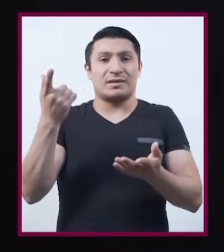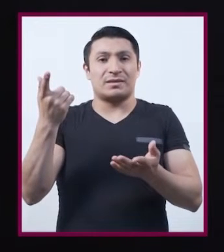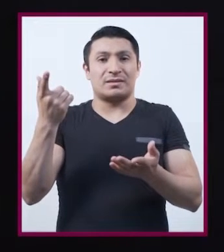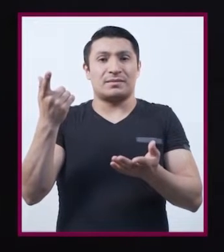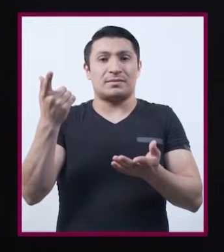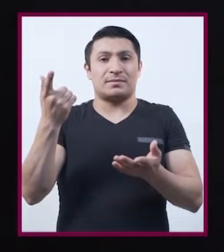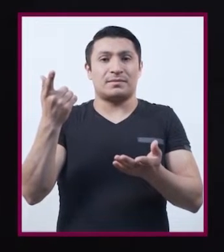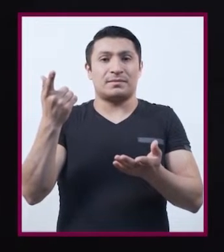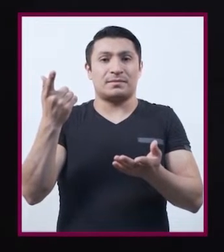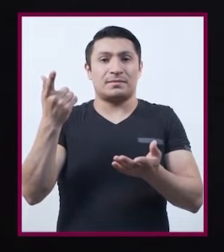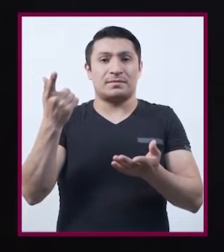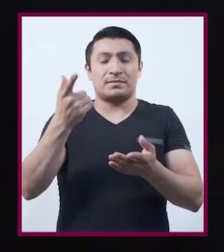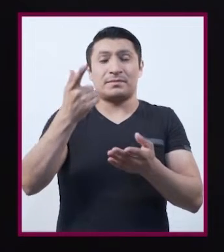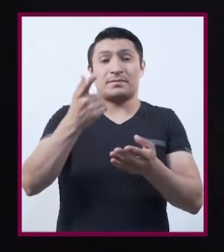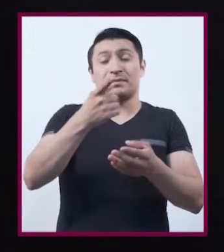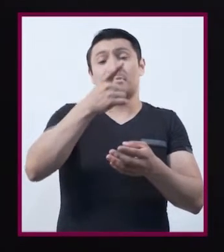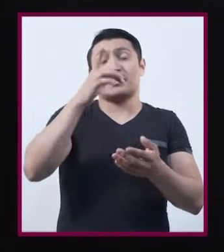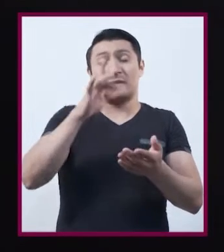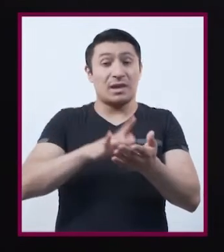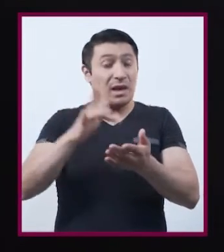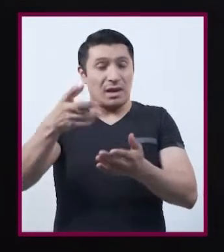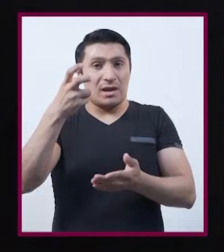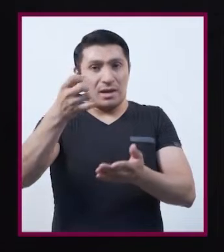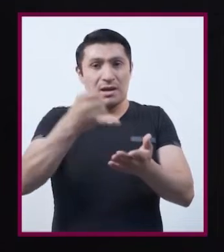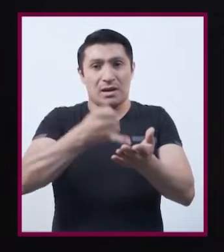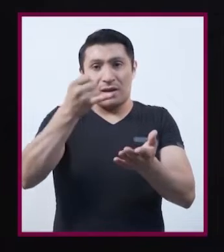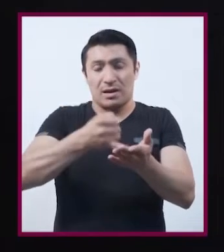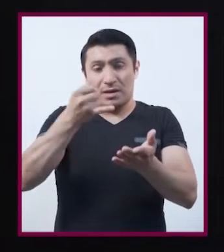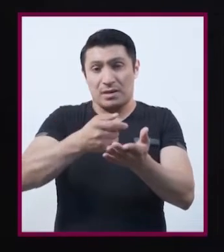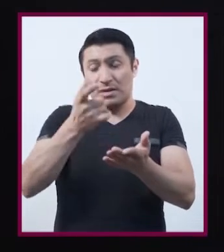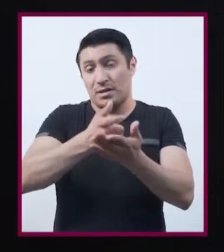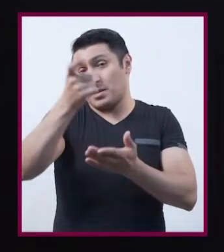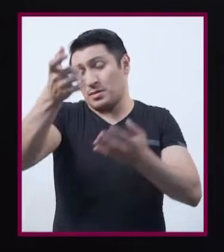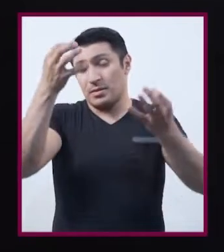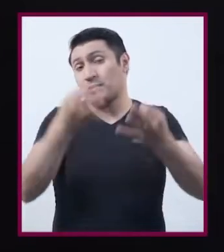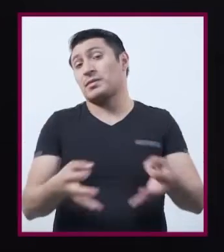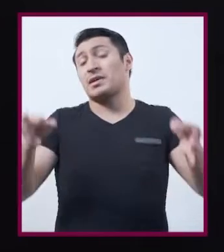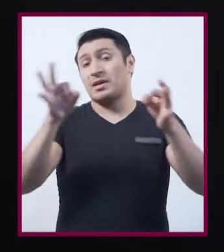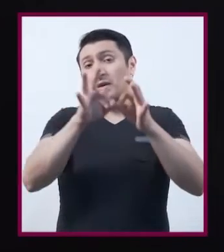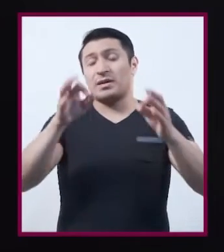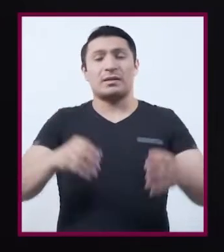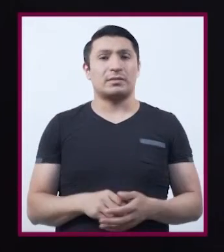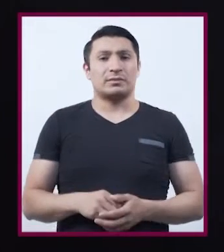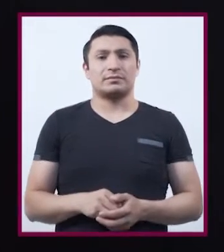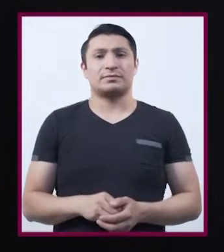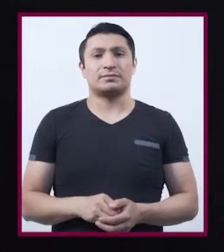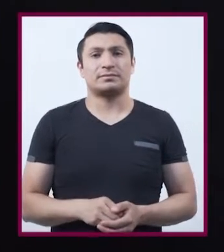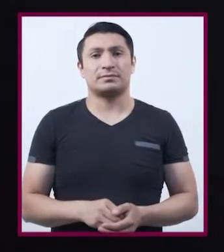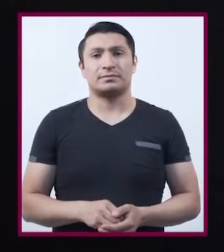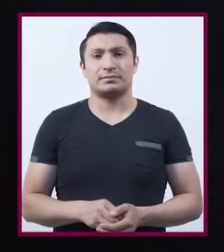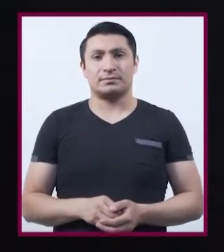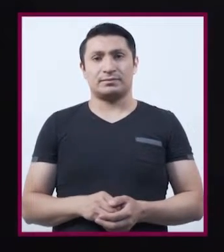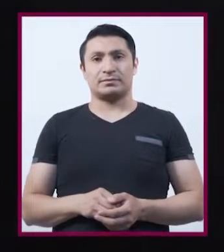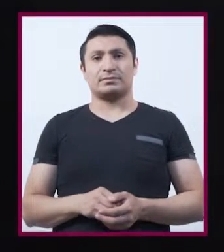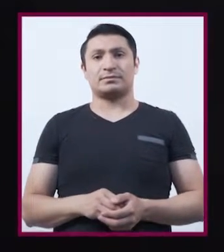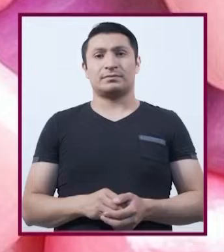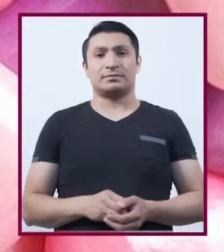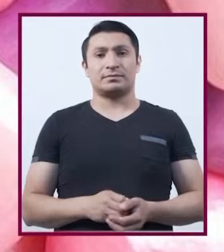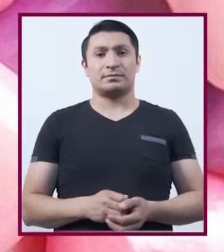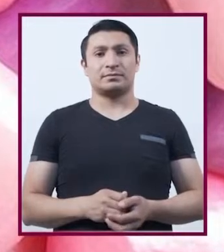política. ¿No te parece increíble que gracias a los primeros puedan existir los segundos? Por eso es tan importante